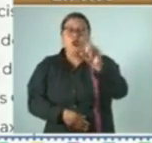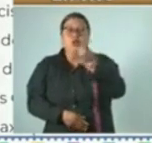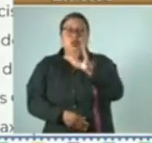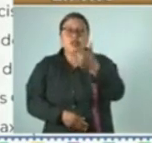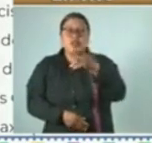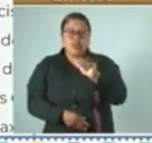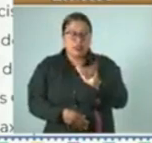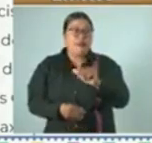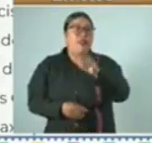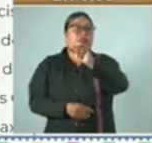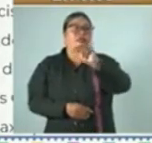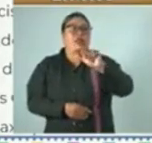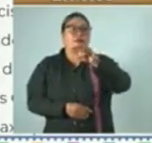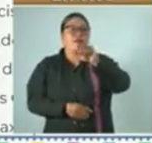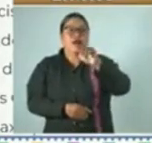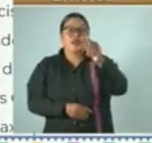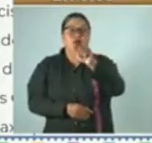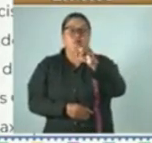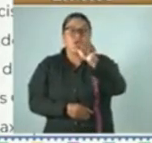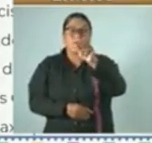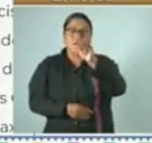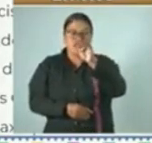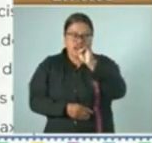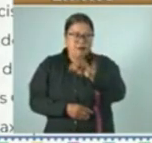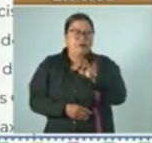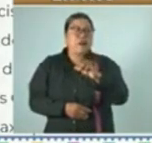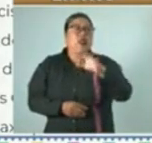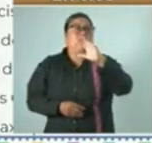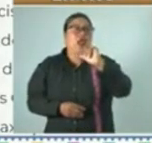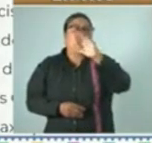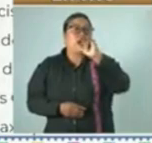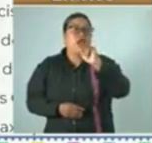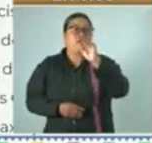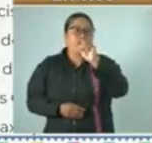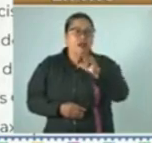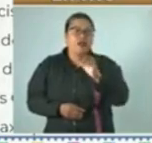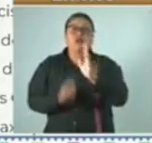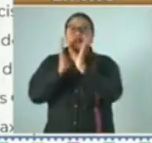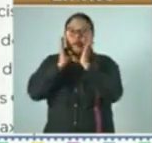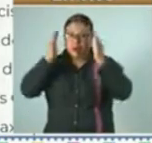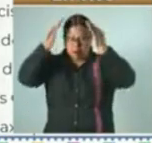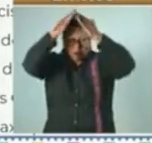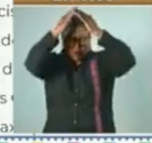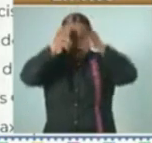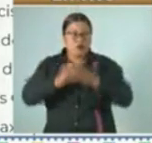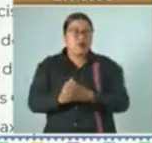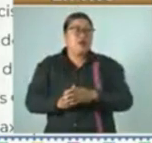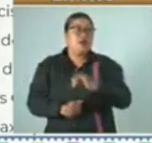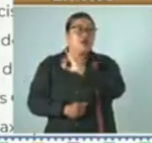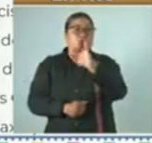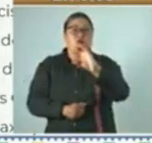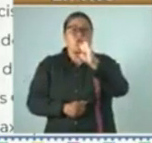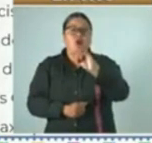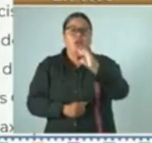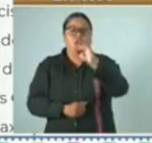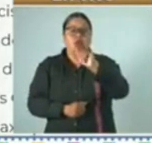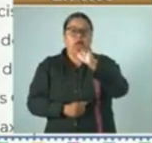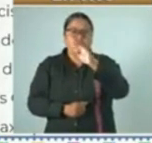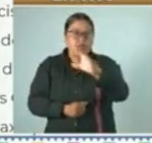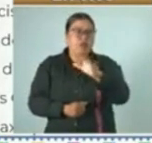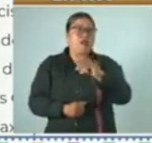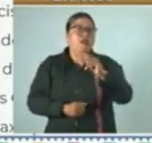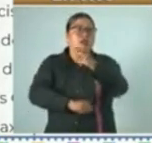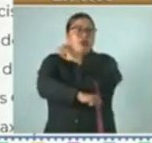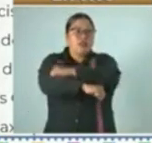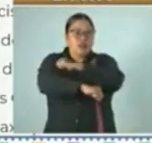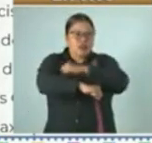Losicha, Tamazulapan del Espíritu Santo, Acatlán de Pérez Figueroa, San Bartolo Coyotepec, Santiago Jocotepec, Heroica